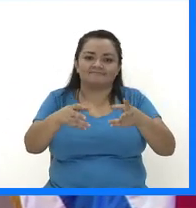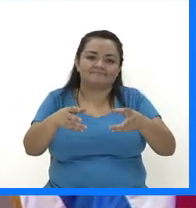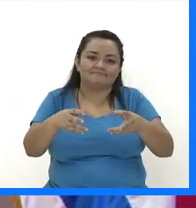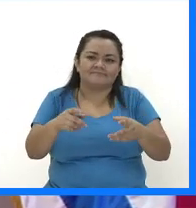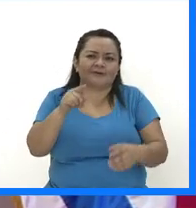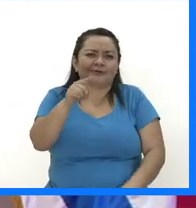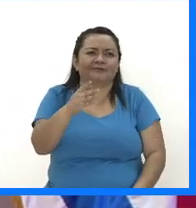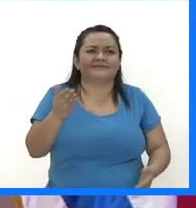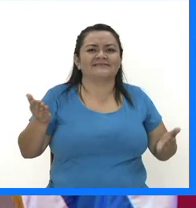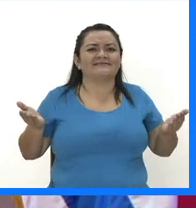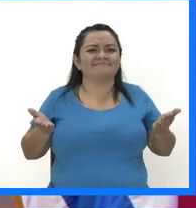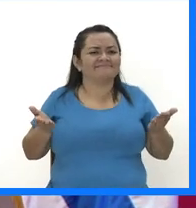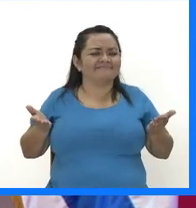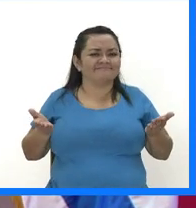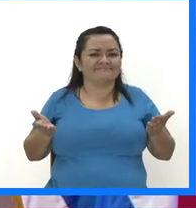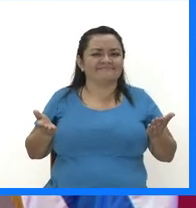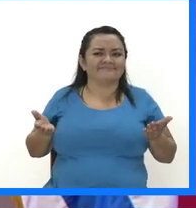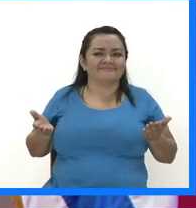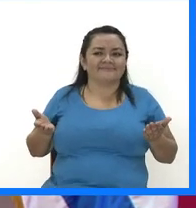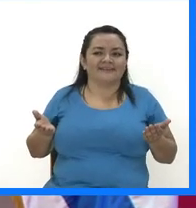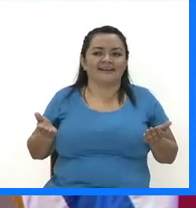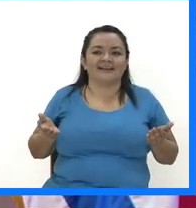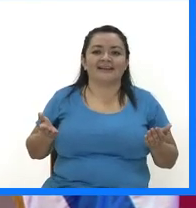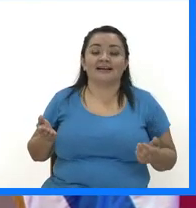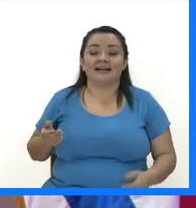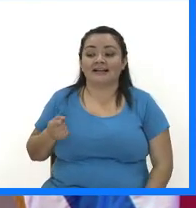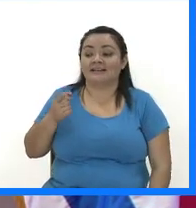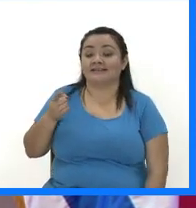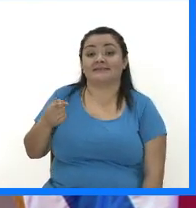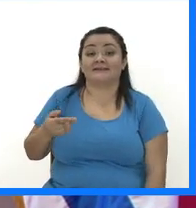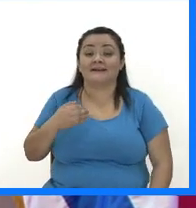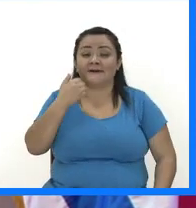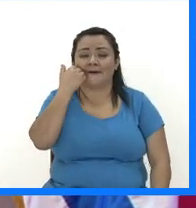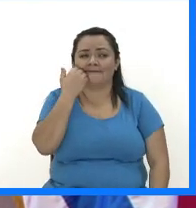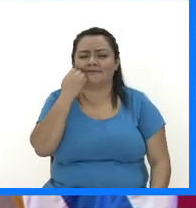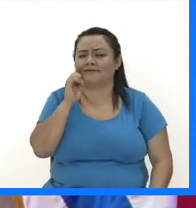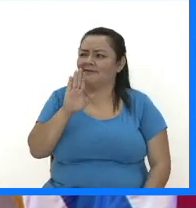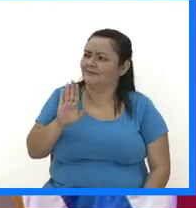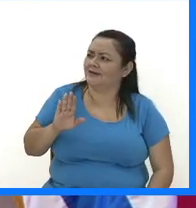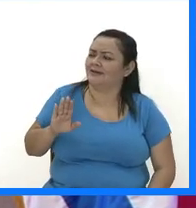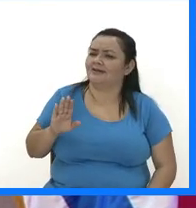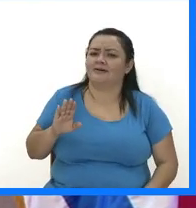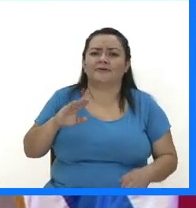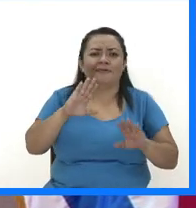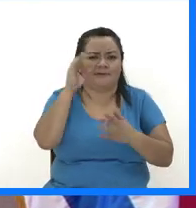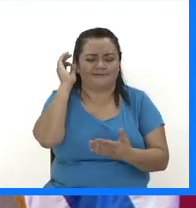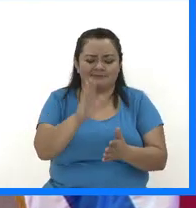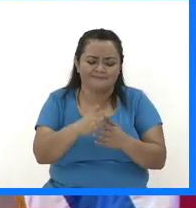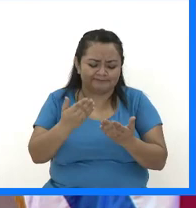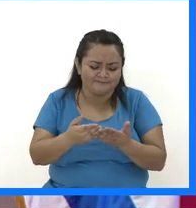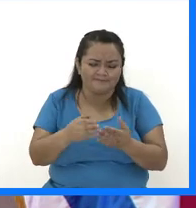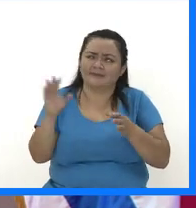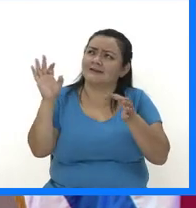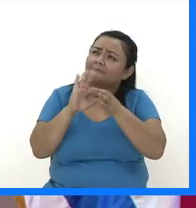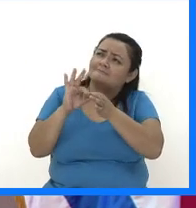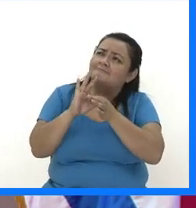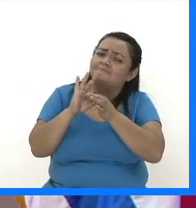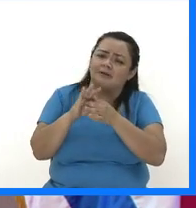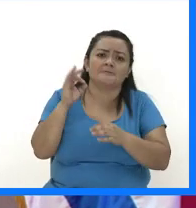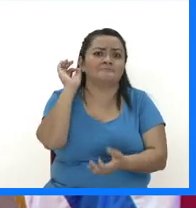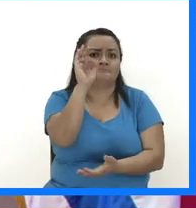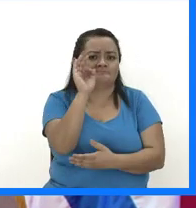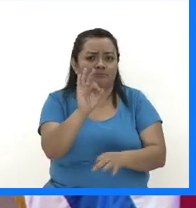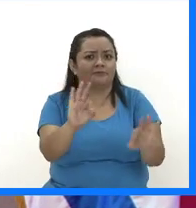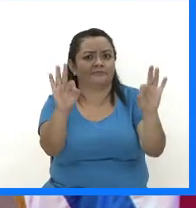quesos y si esto el cipote mira digo puede que no estudies nada pero un pastor a dar una biblia y tiene una comunión contra iba a ser el mejor